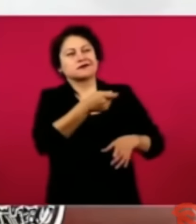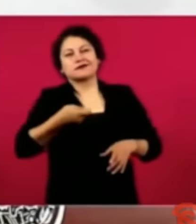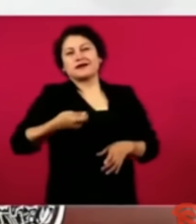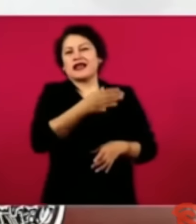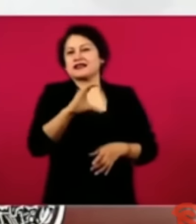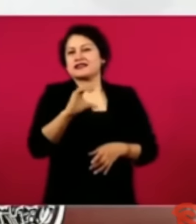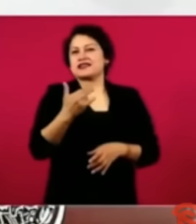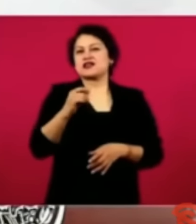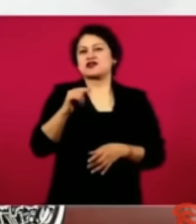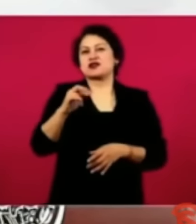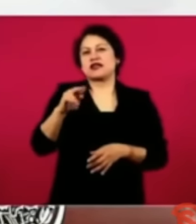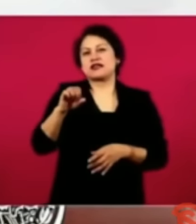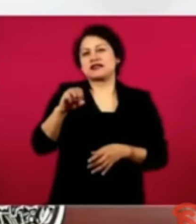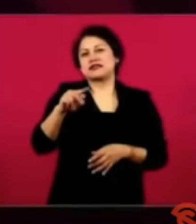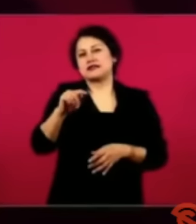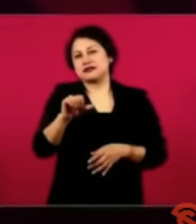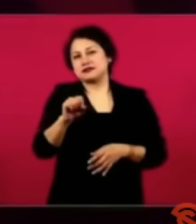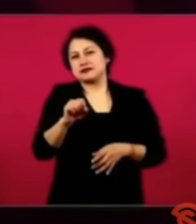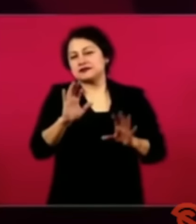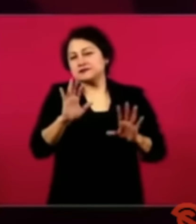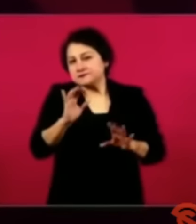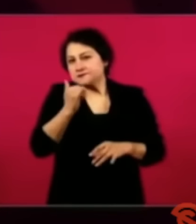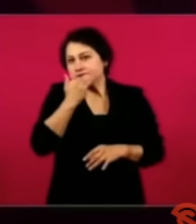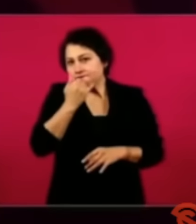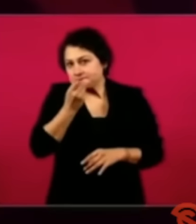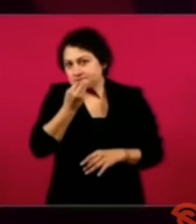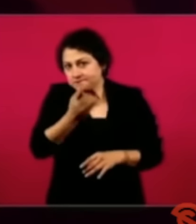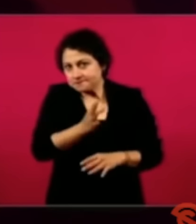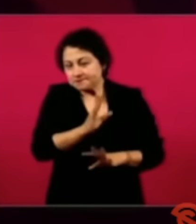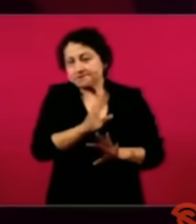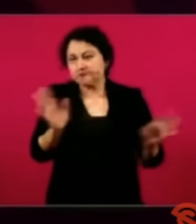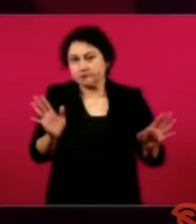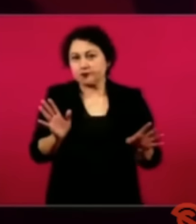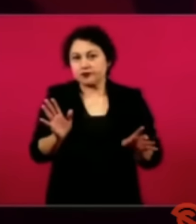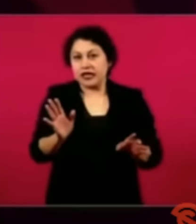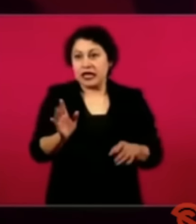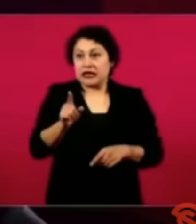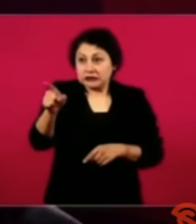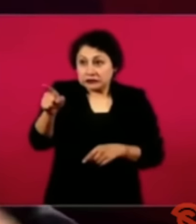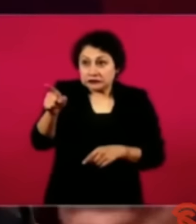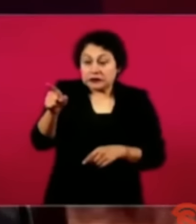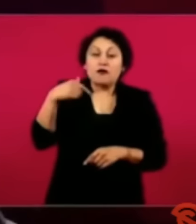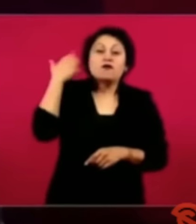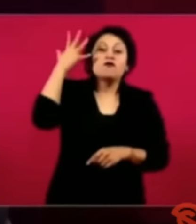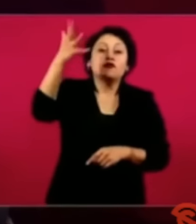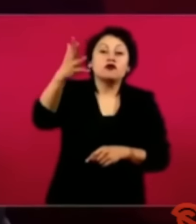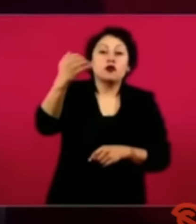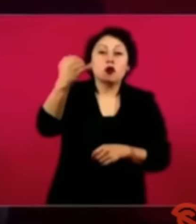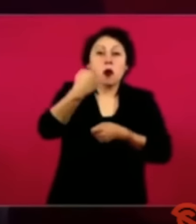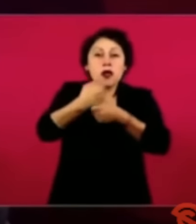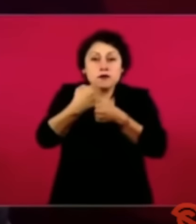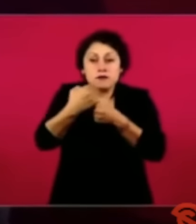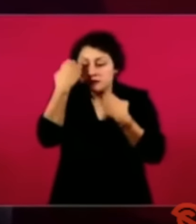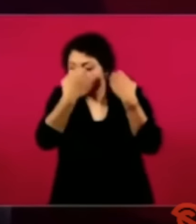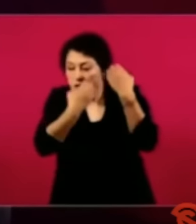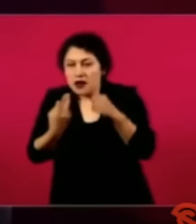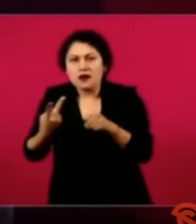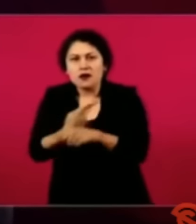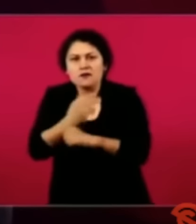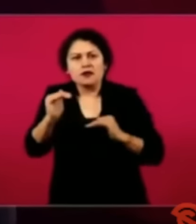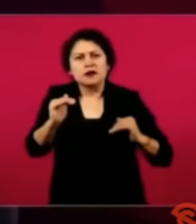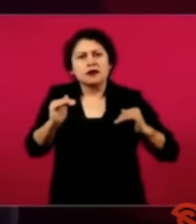Gracias a ese pueblo, es que no podemos tampoco muchos sacarle la